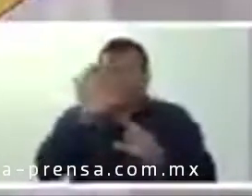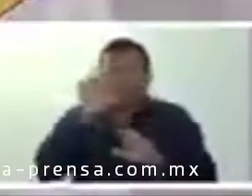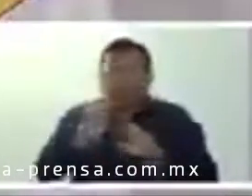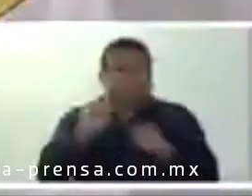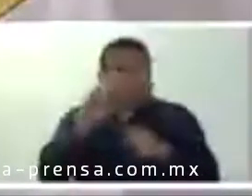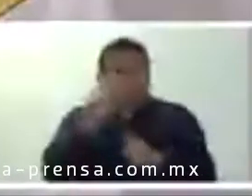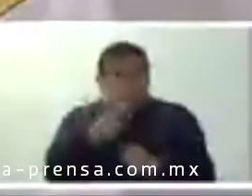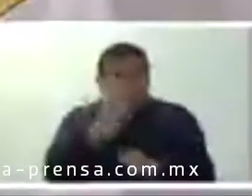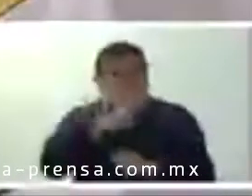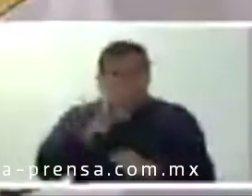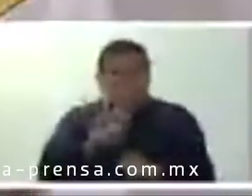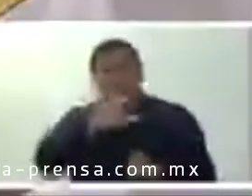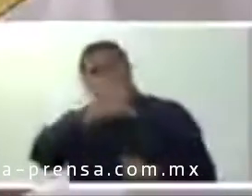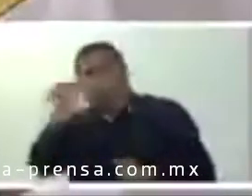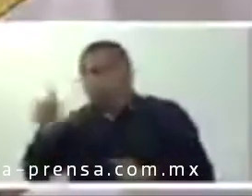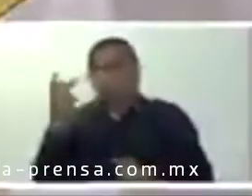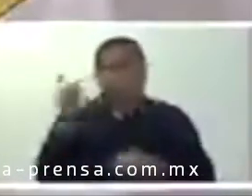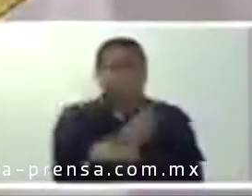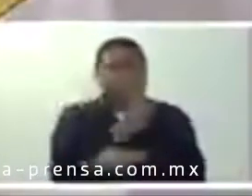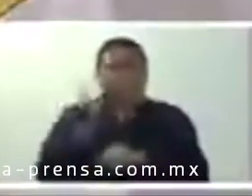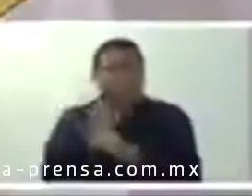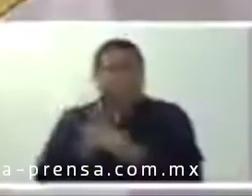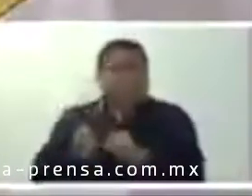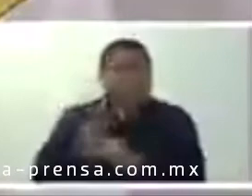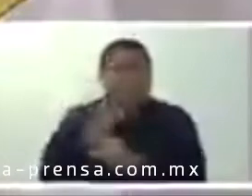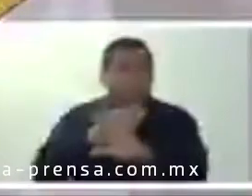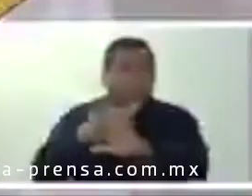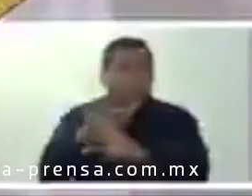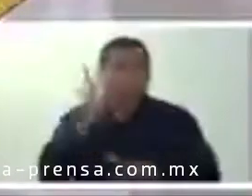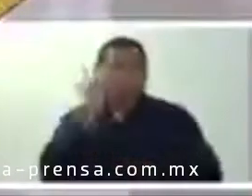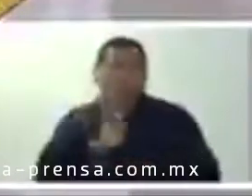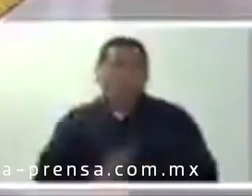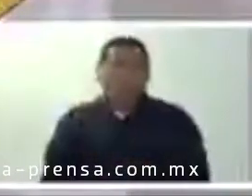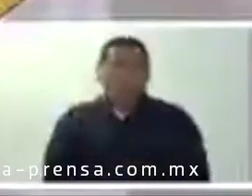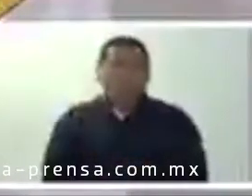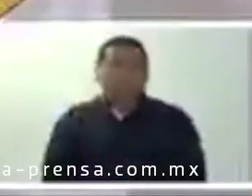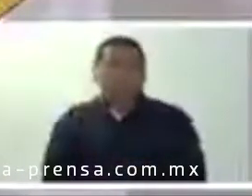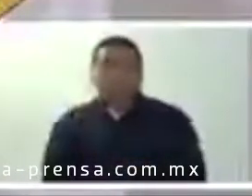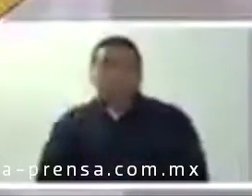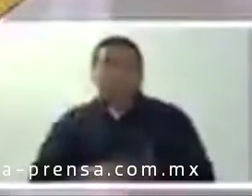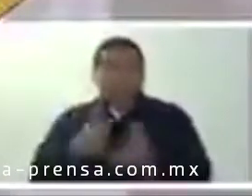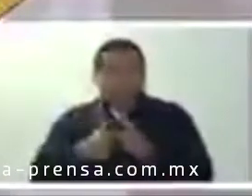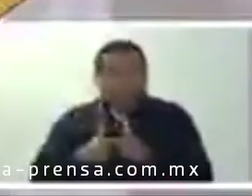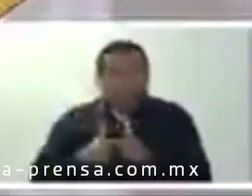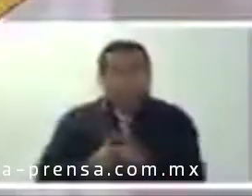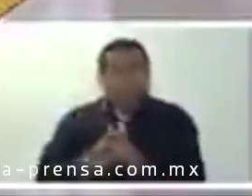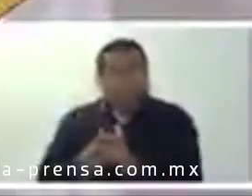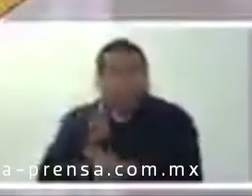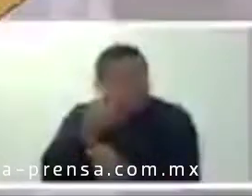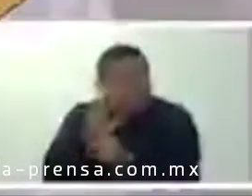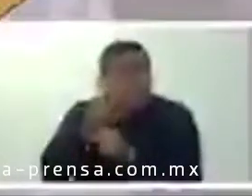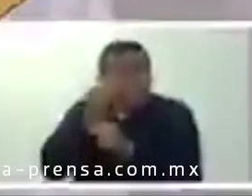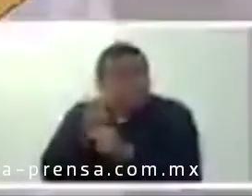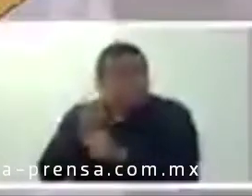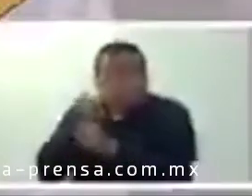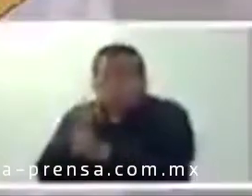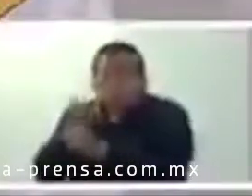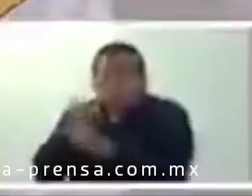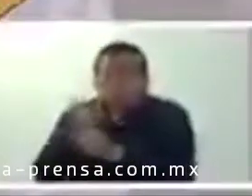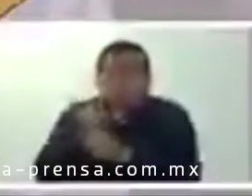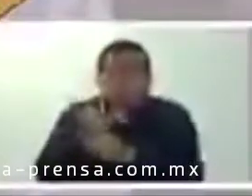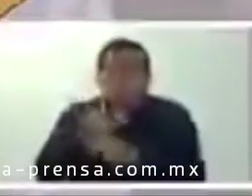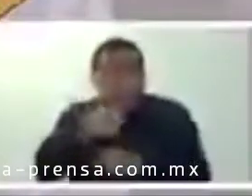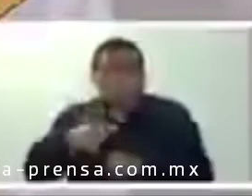éste ni en ningún otro hecho de violencia contra las mujeres seguiremos de cerca las investigaciones